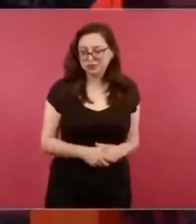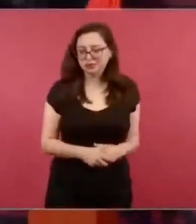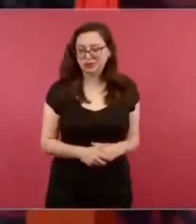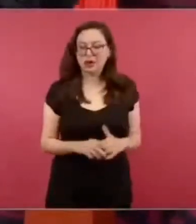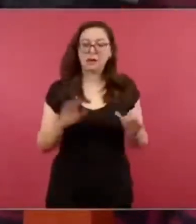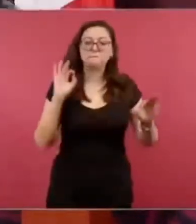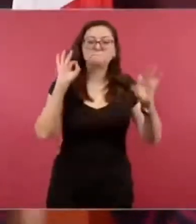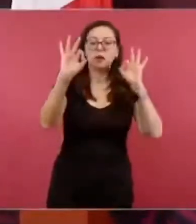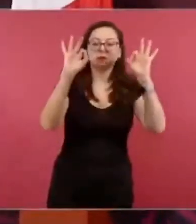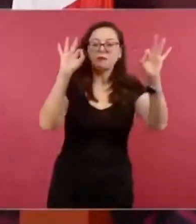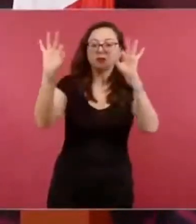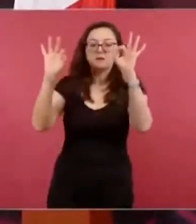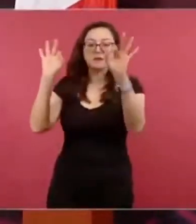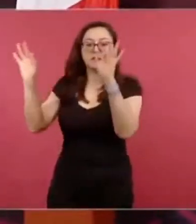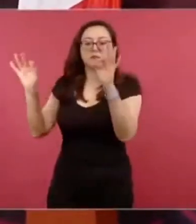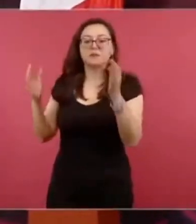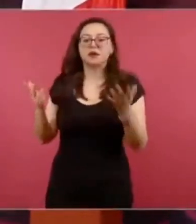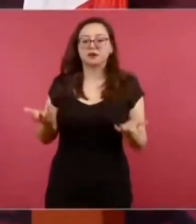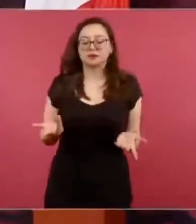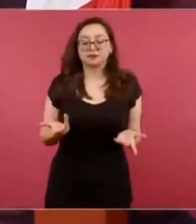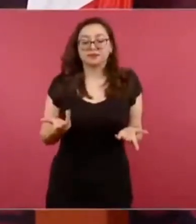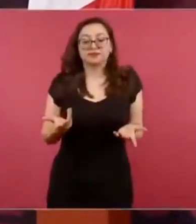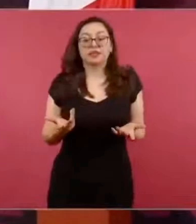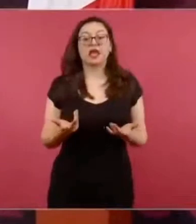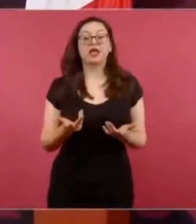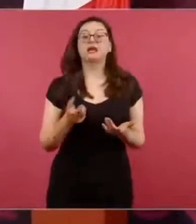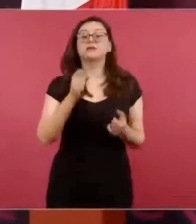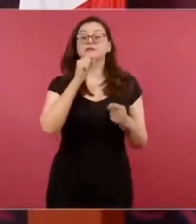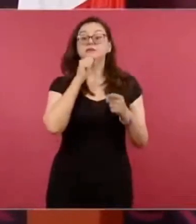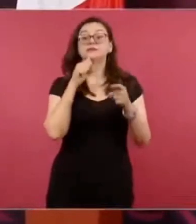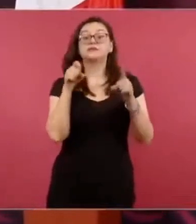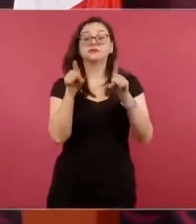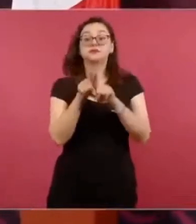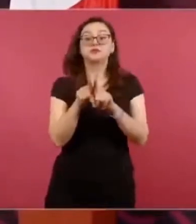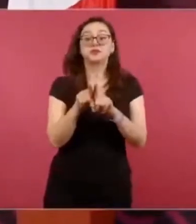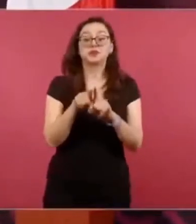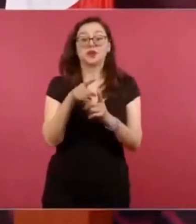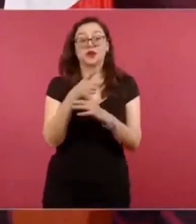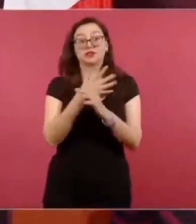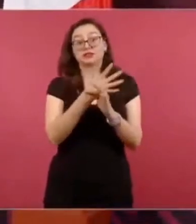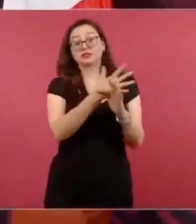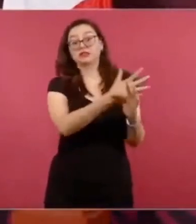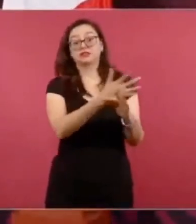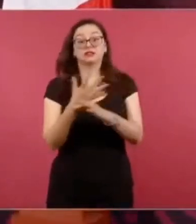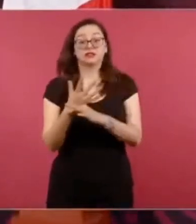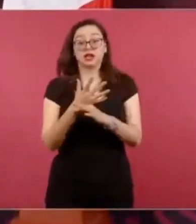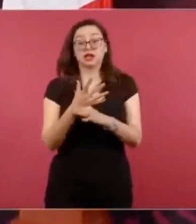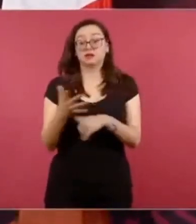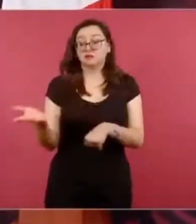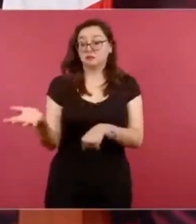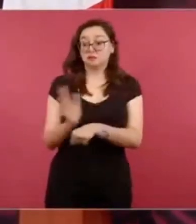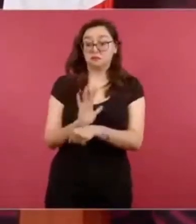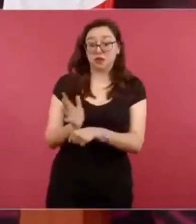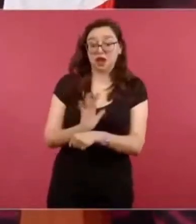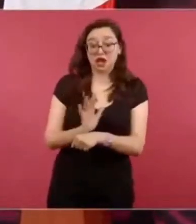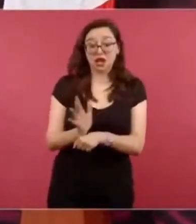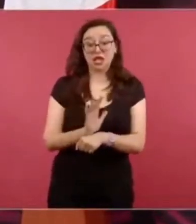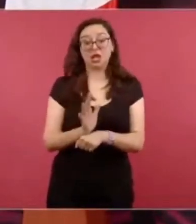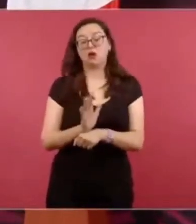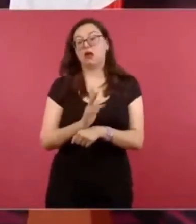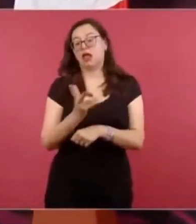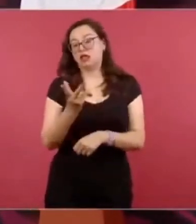además del talento de los artistas estadounidenses y del mundo, fue impulsado